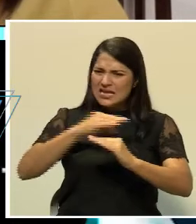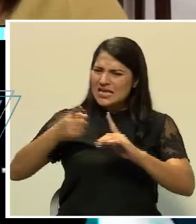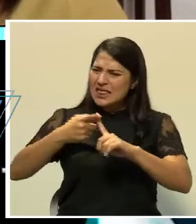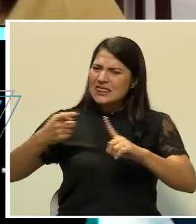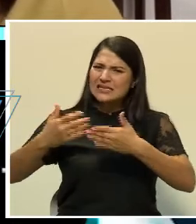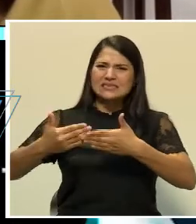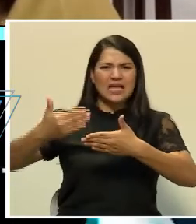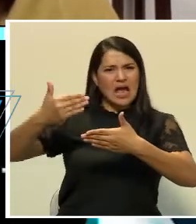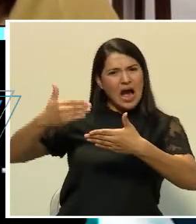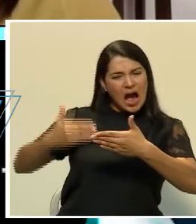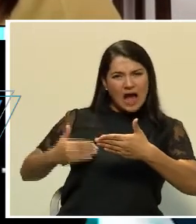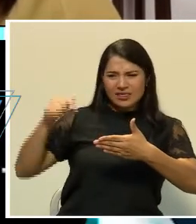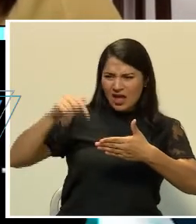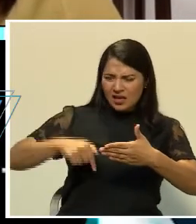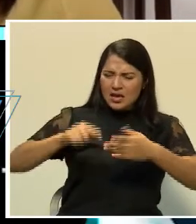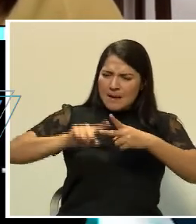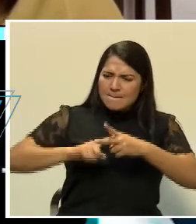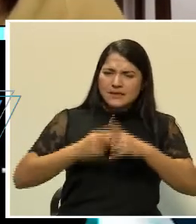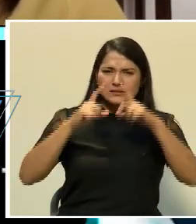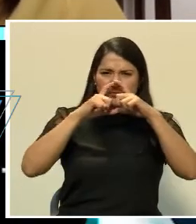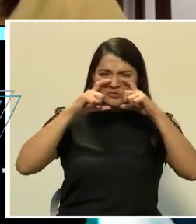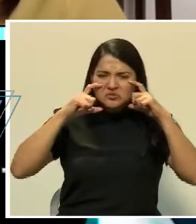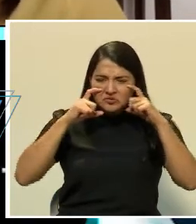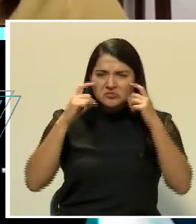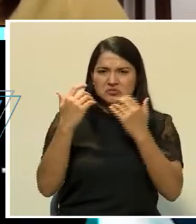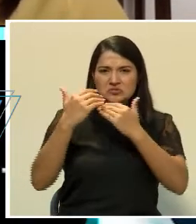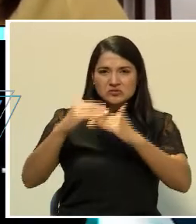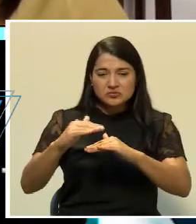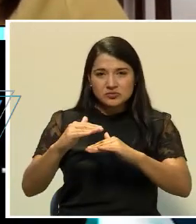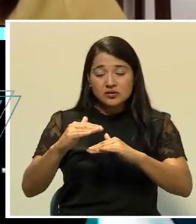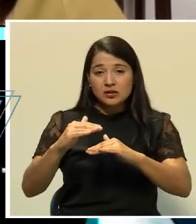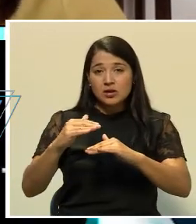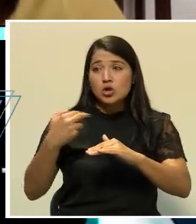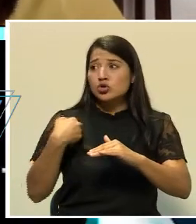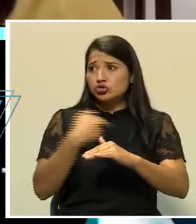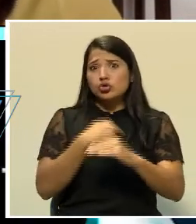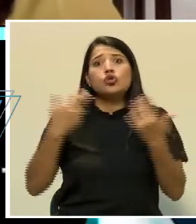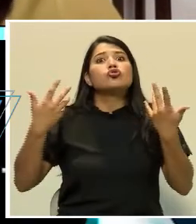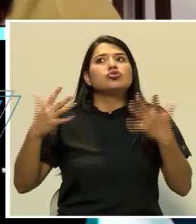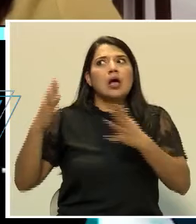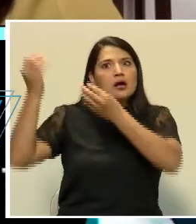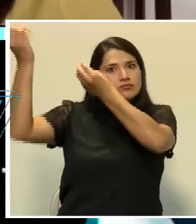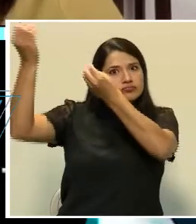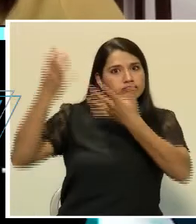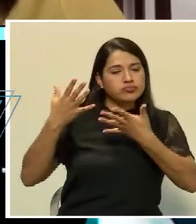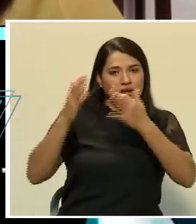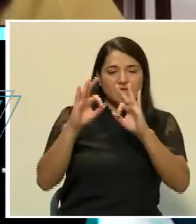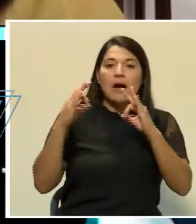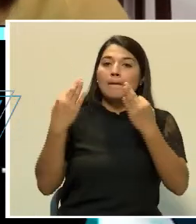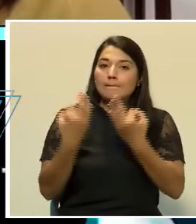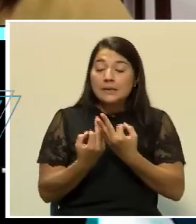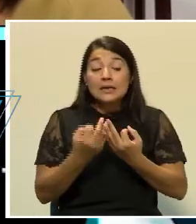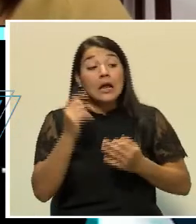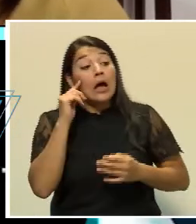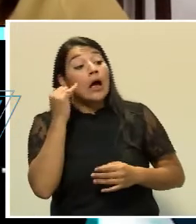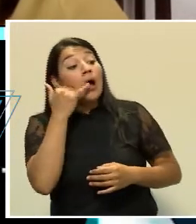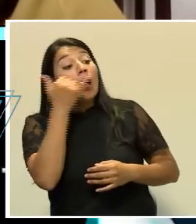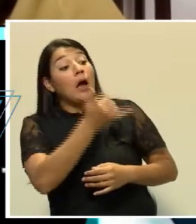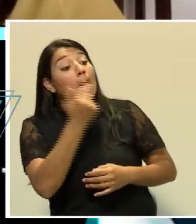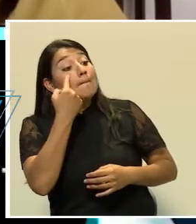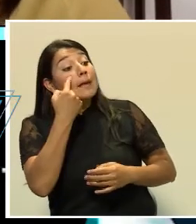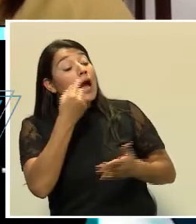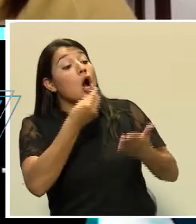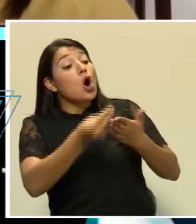medidas sanitarias, de mascarillas, de restricciones, etcétera, ya nosotros nos informaban los familiares, mire, vayan